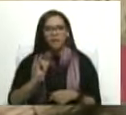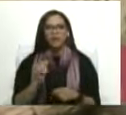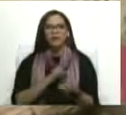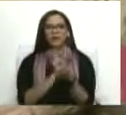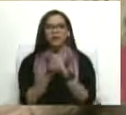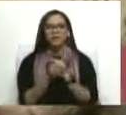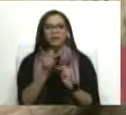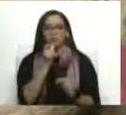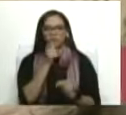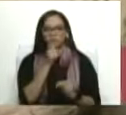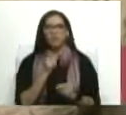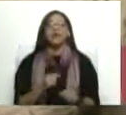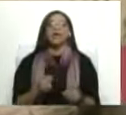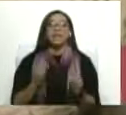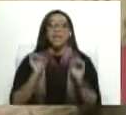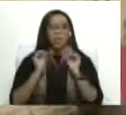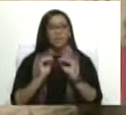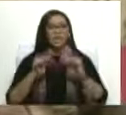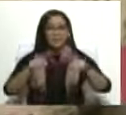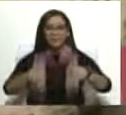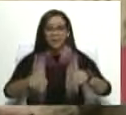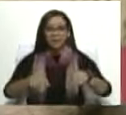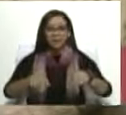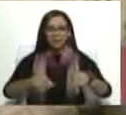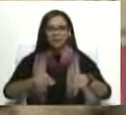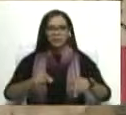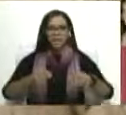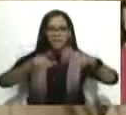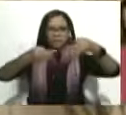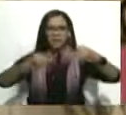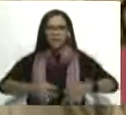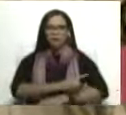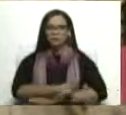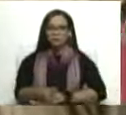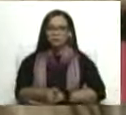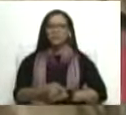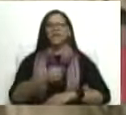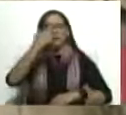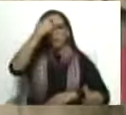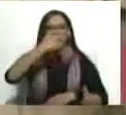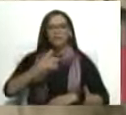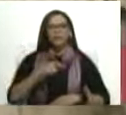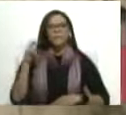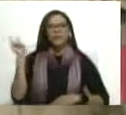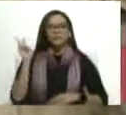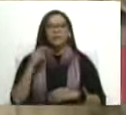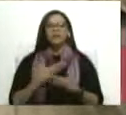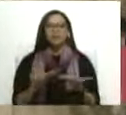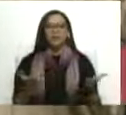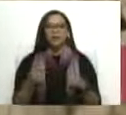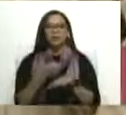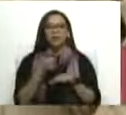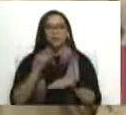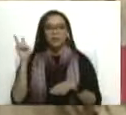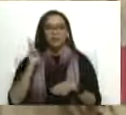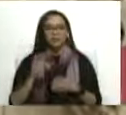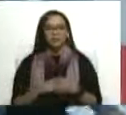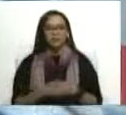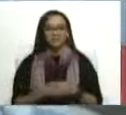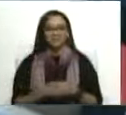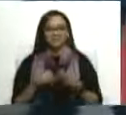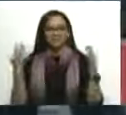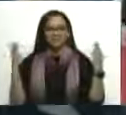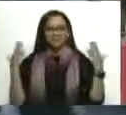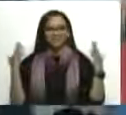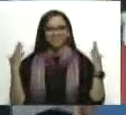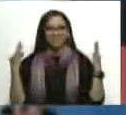referendo consultivo. Y lo que de allí salga será el mandato que el pueblo venezolano le está dando al Estado venezolano. Gracias. Vamos